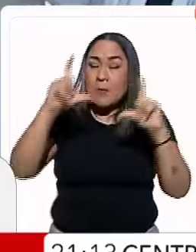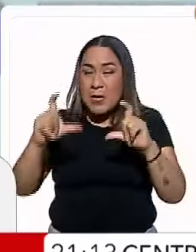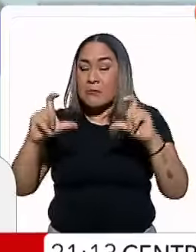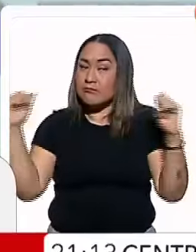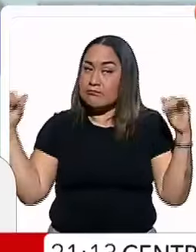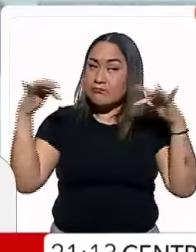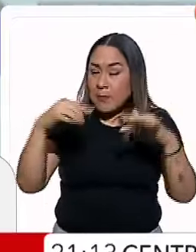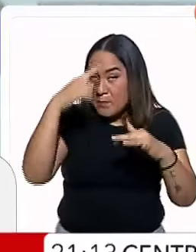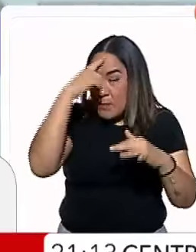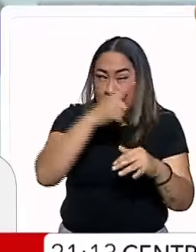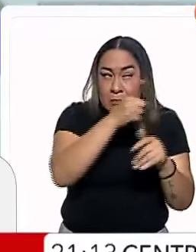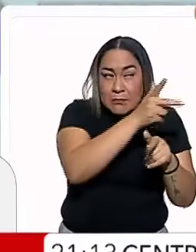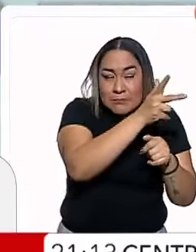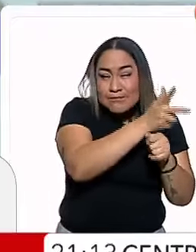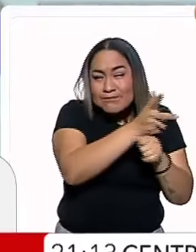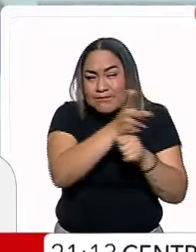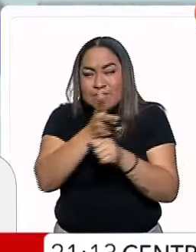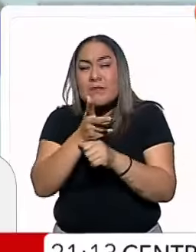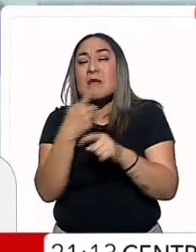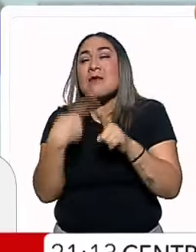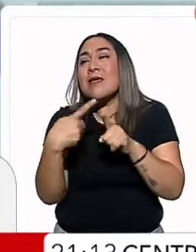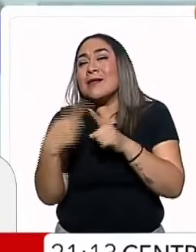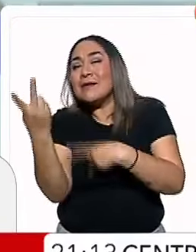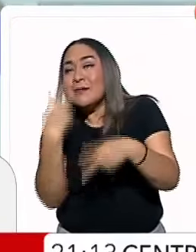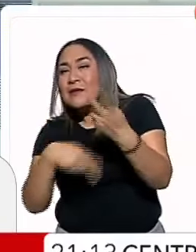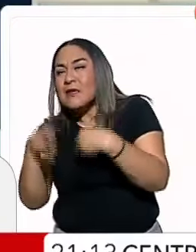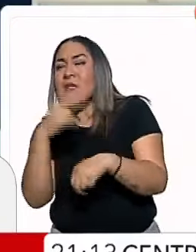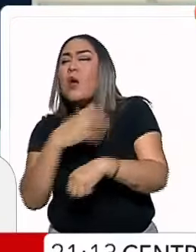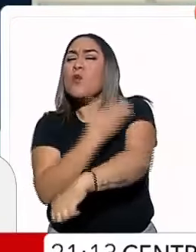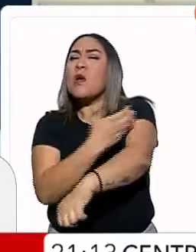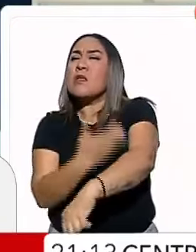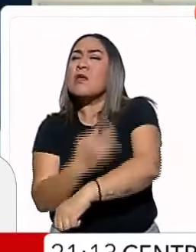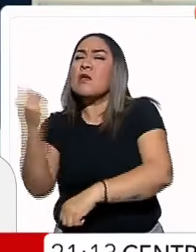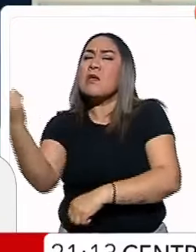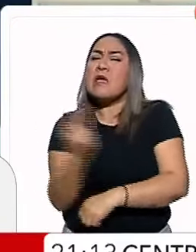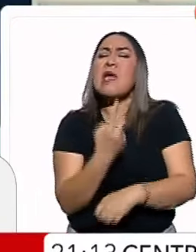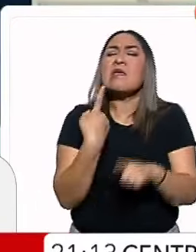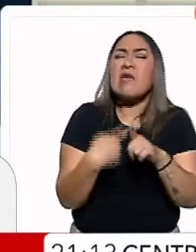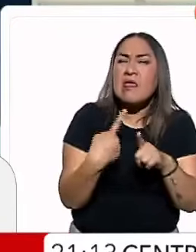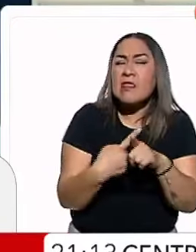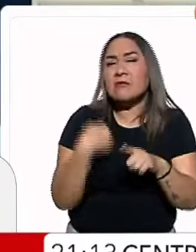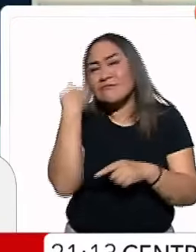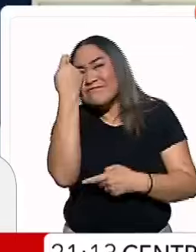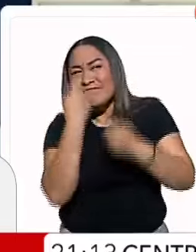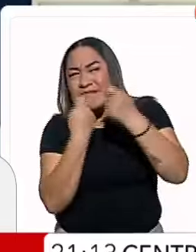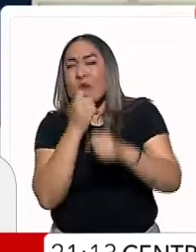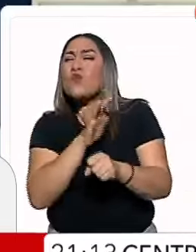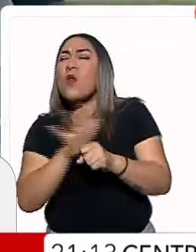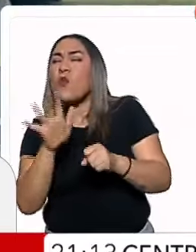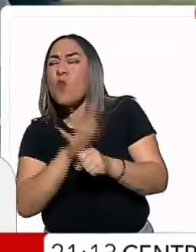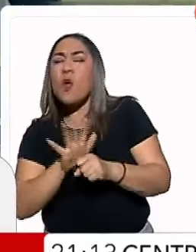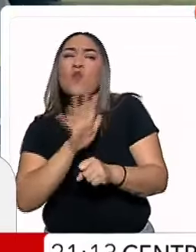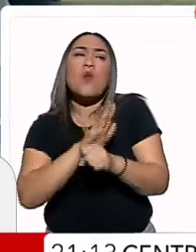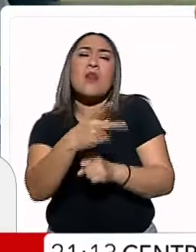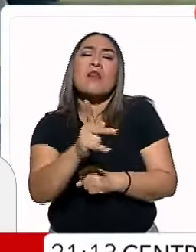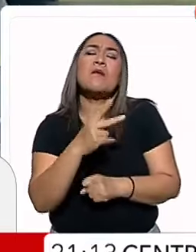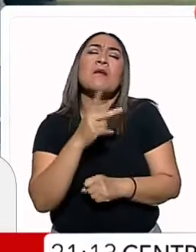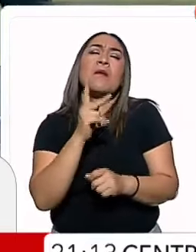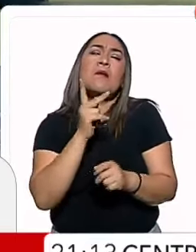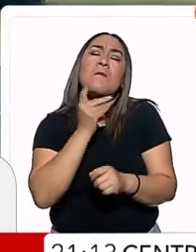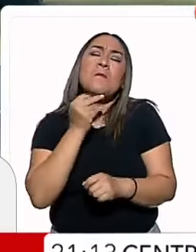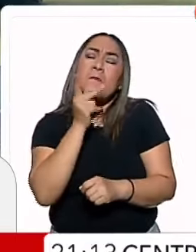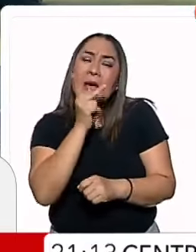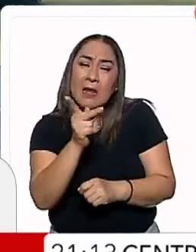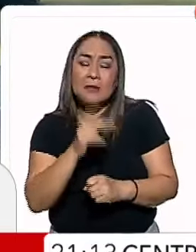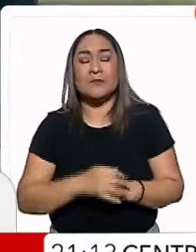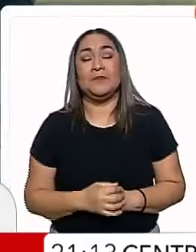para captar con la lente quiénes llegan, con quién vienen acompañados, qué gestos hacen y qué palabras pronuncian.